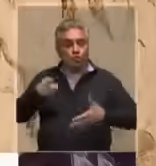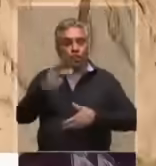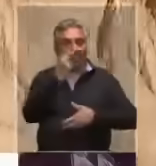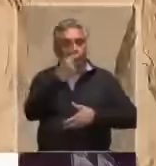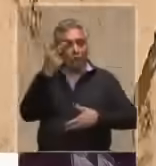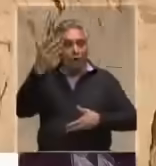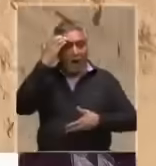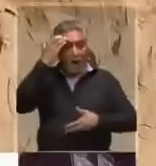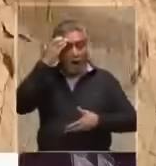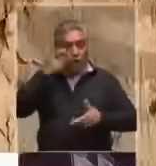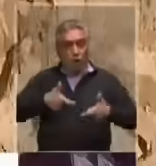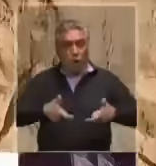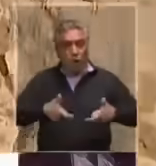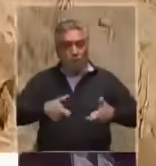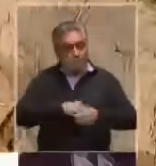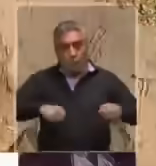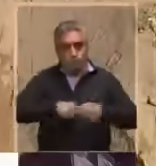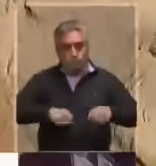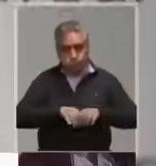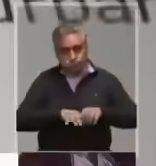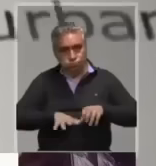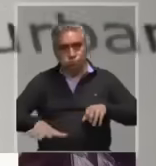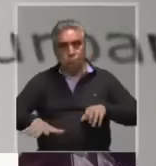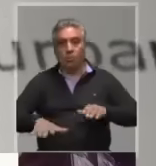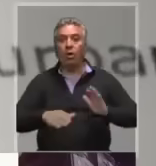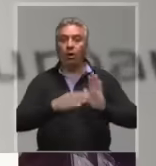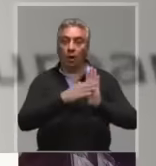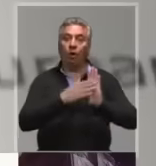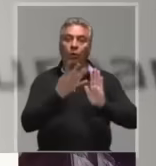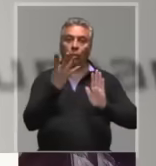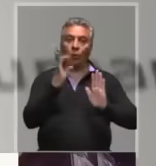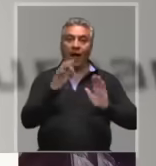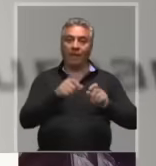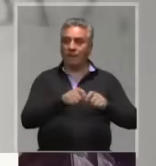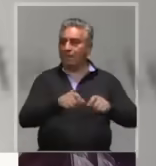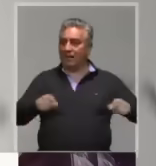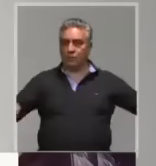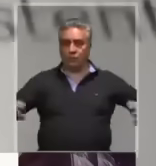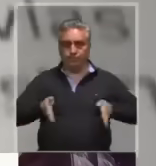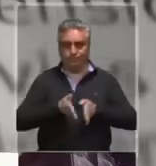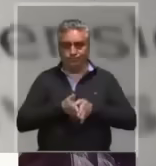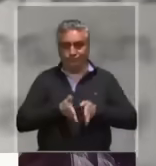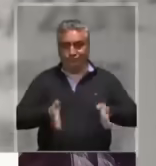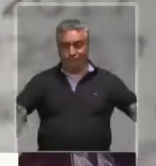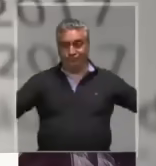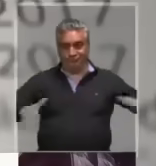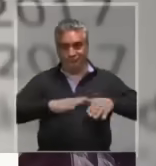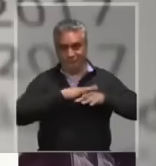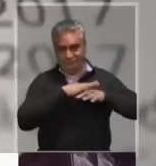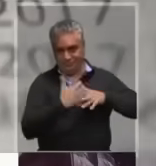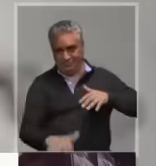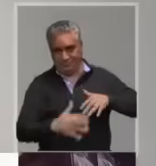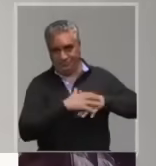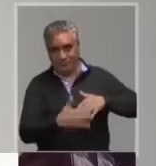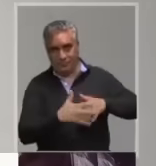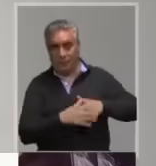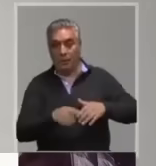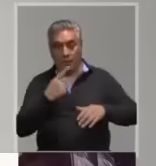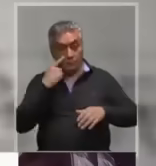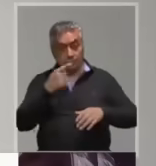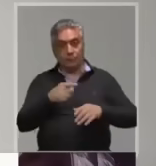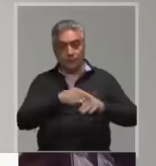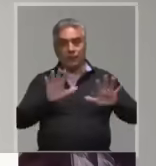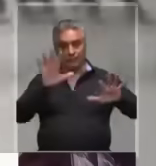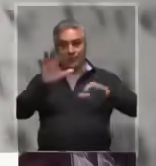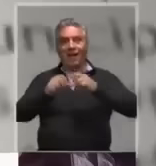agosto y la duna se abrió 40 metros. Este informe del 2017 se proyecta frente a un escenario de 10 años. Habla